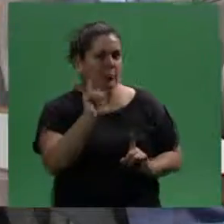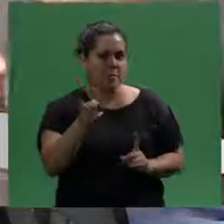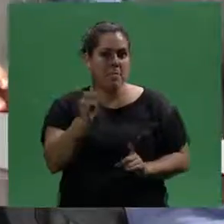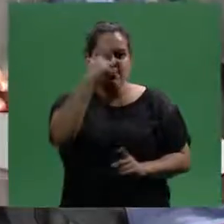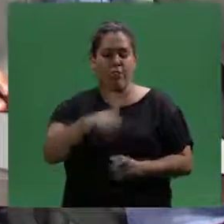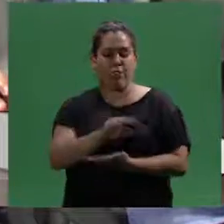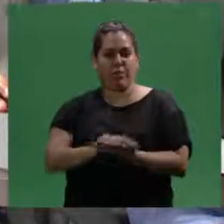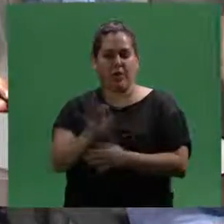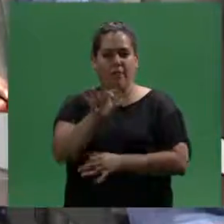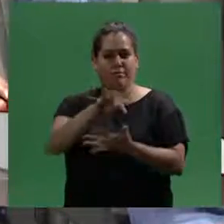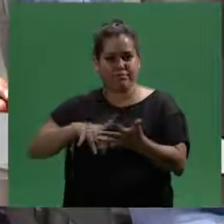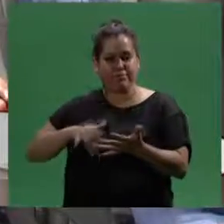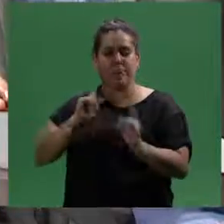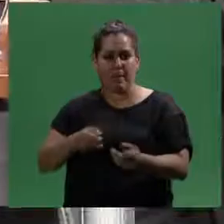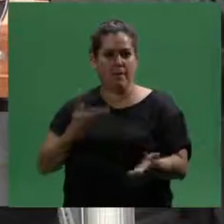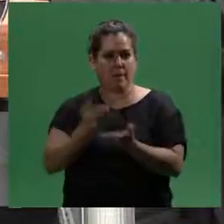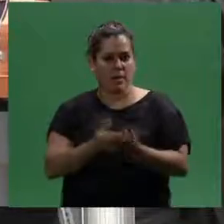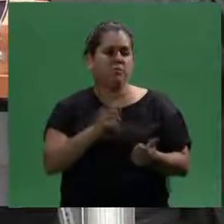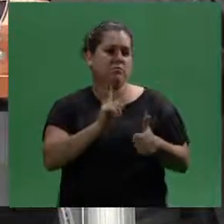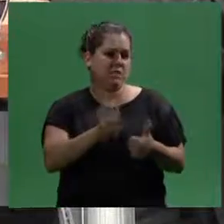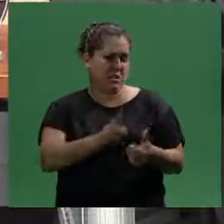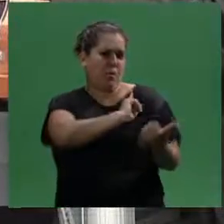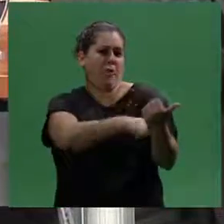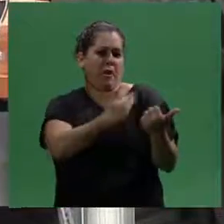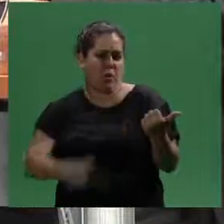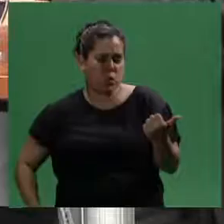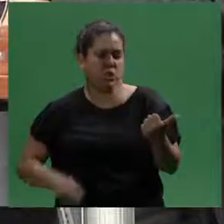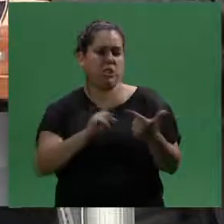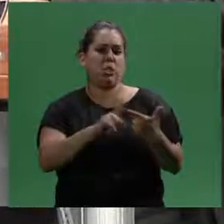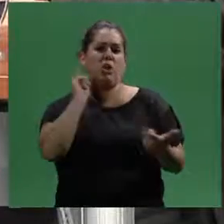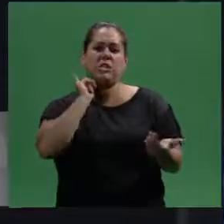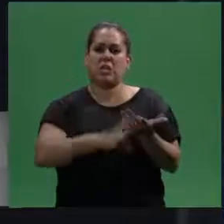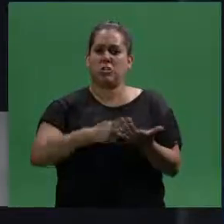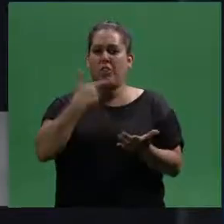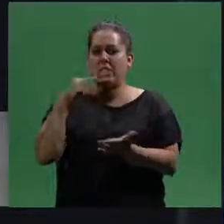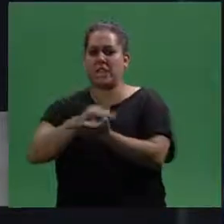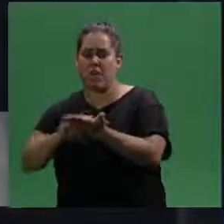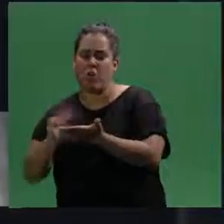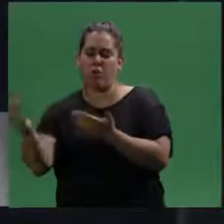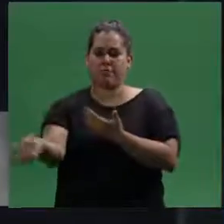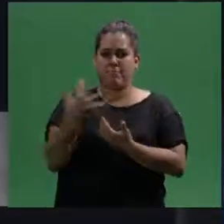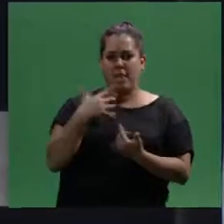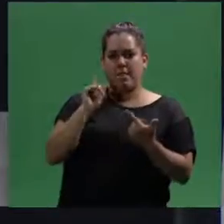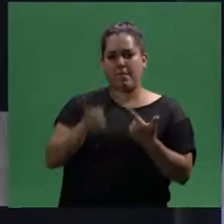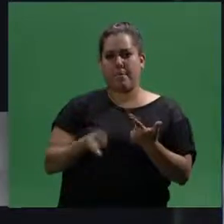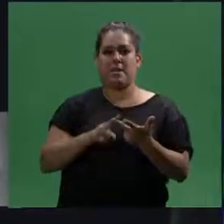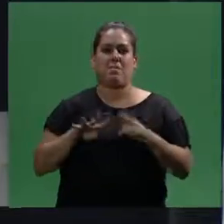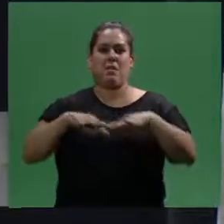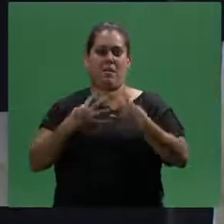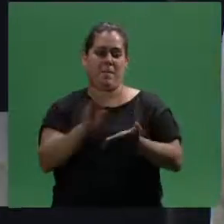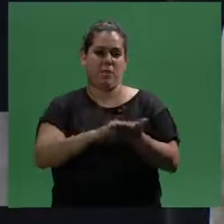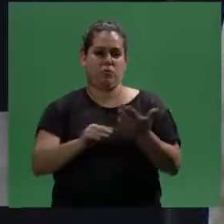propios legisladores. Los que generan ¿no? los propios legisladores, los que ingresan del Ejecutivo y las sanciones del Senado, en el caso nuestro de la